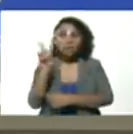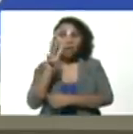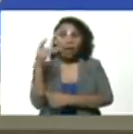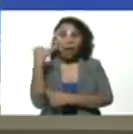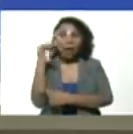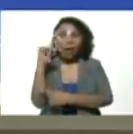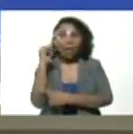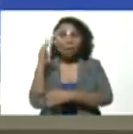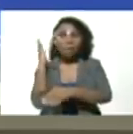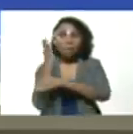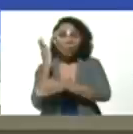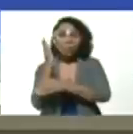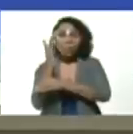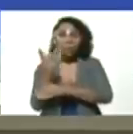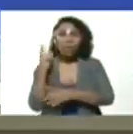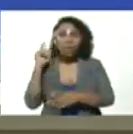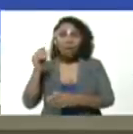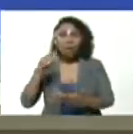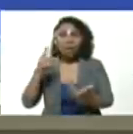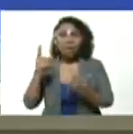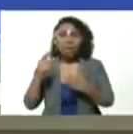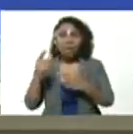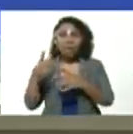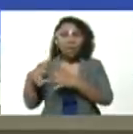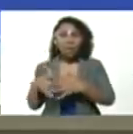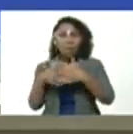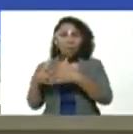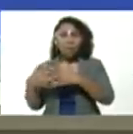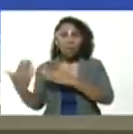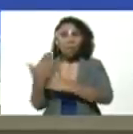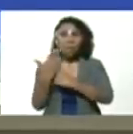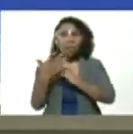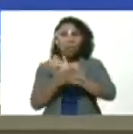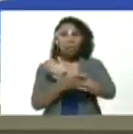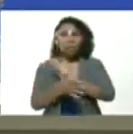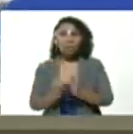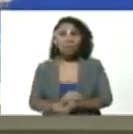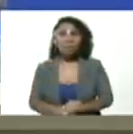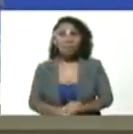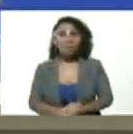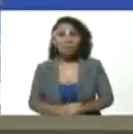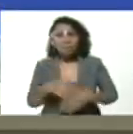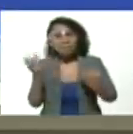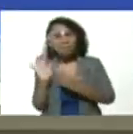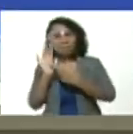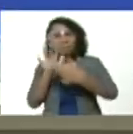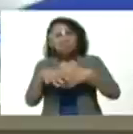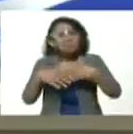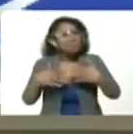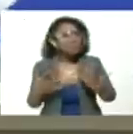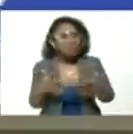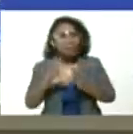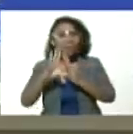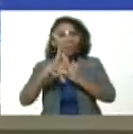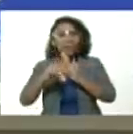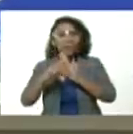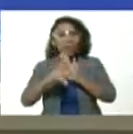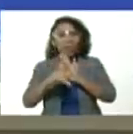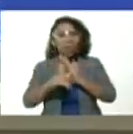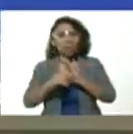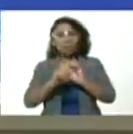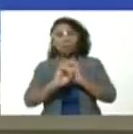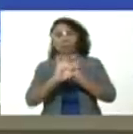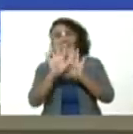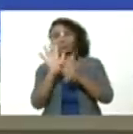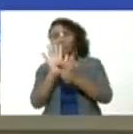están sancionados por el régimen de sanciones de los Estados Unidos. ¿A qué se refiere? A un robo descarado. Y